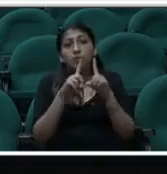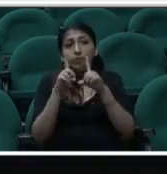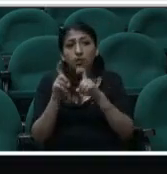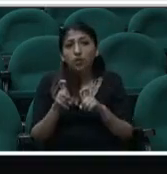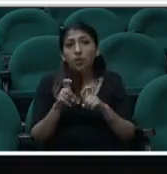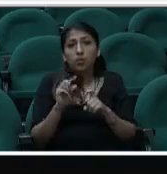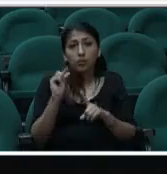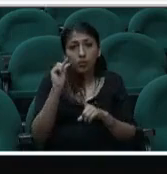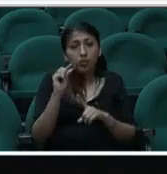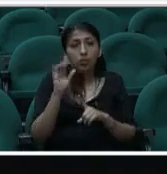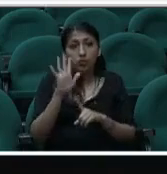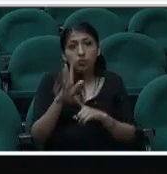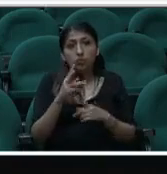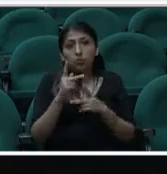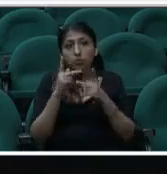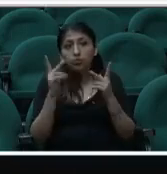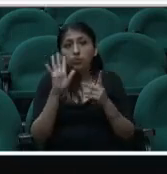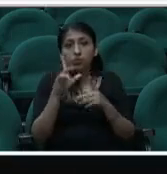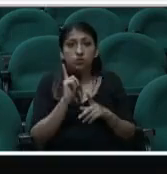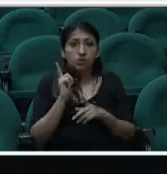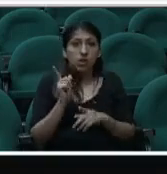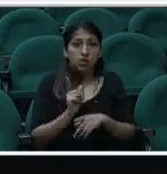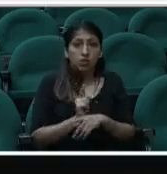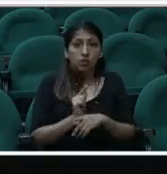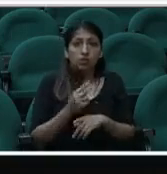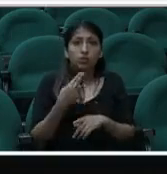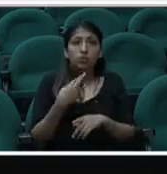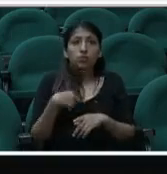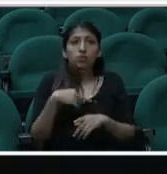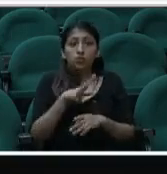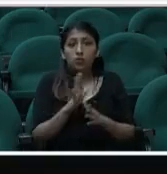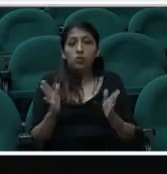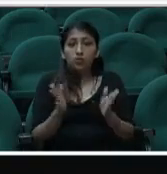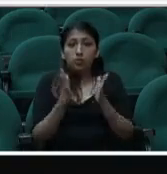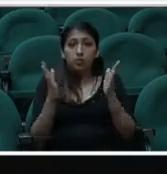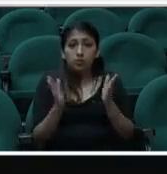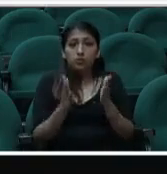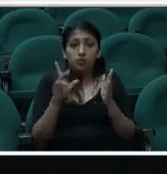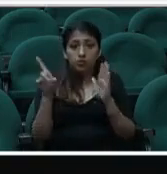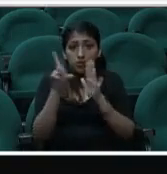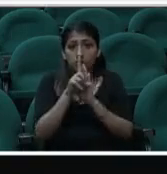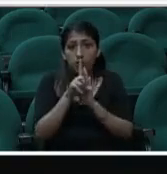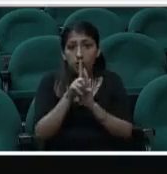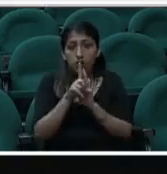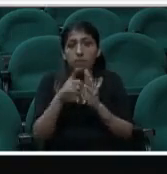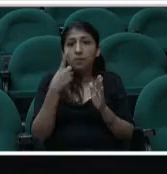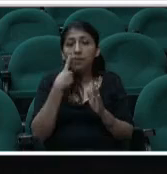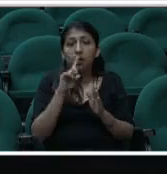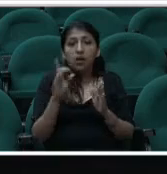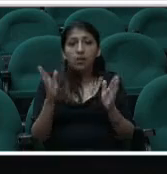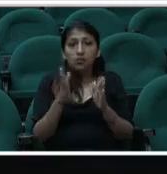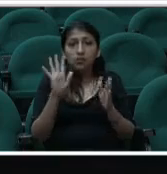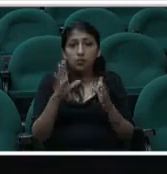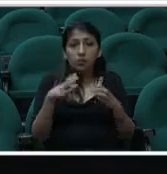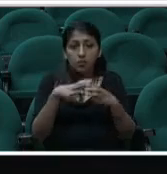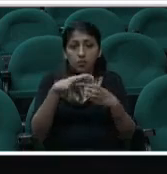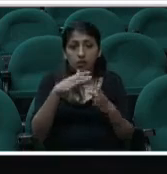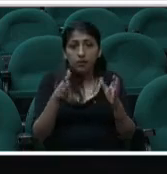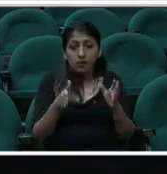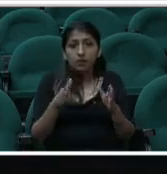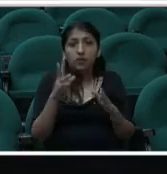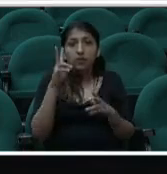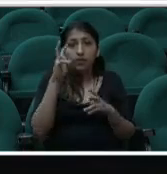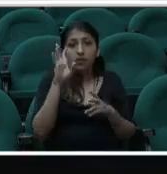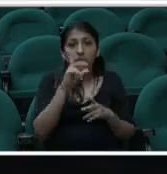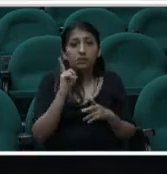quisiera preguntarle un poco en su propuesta de salud nosotros estamos impulsando una una ley para impulsar un paquete de reformas en lo que